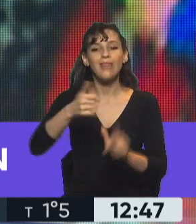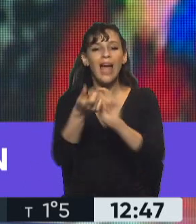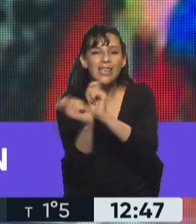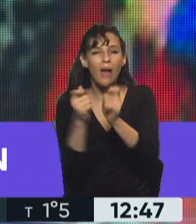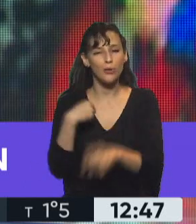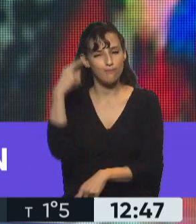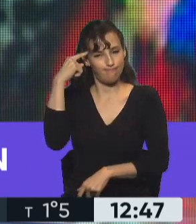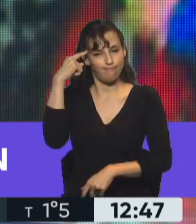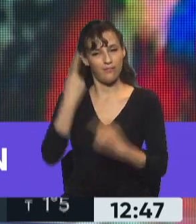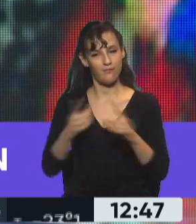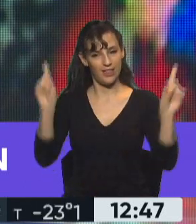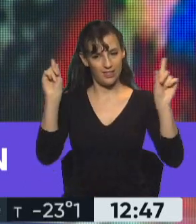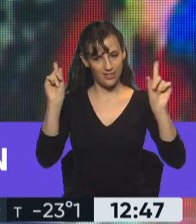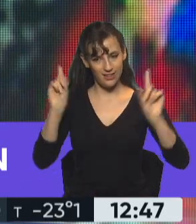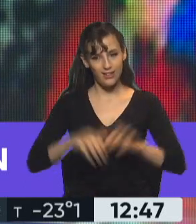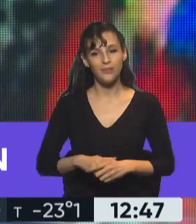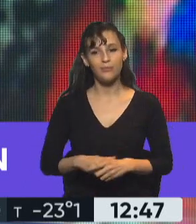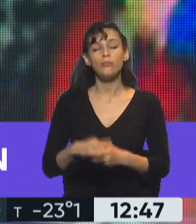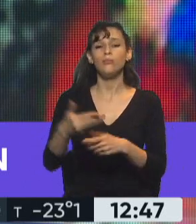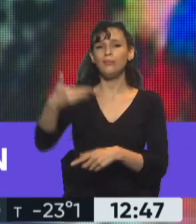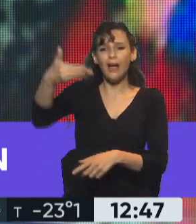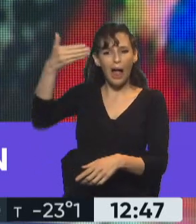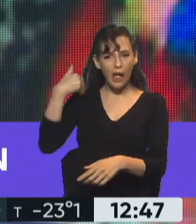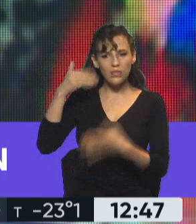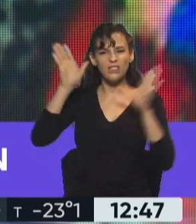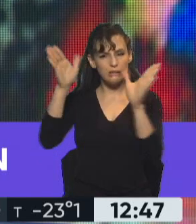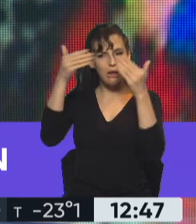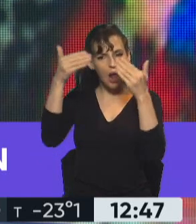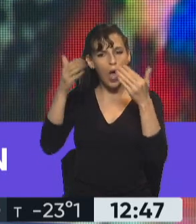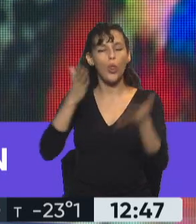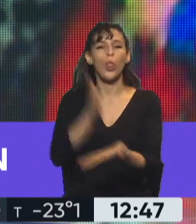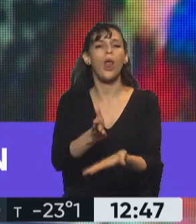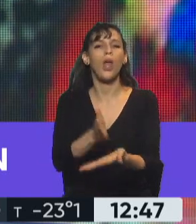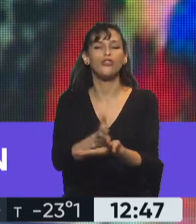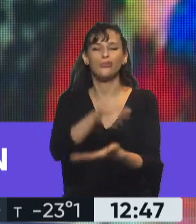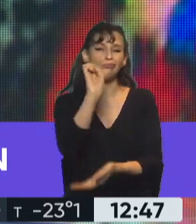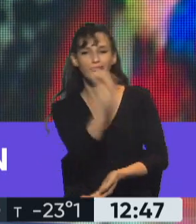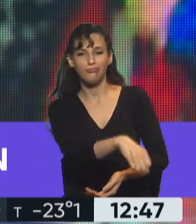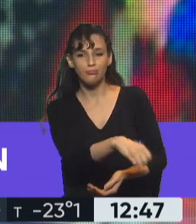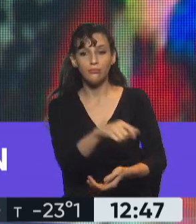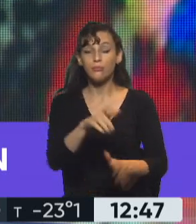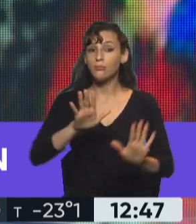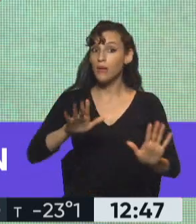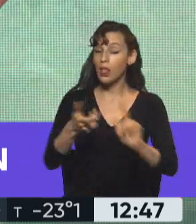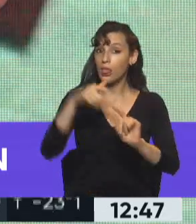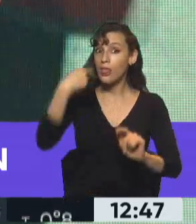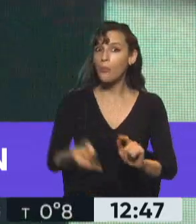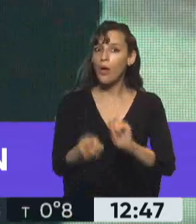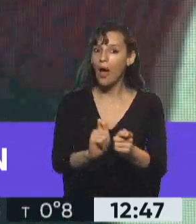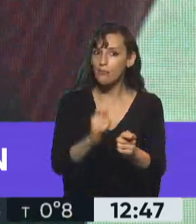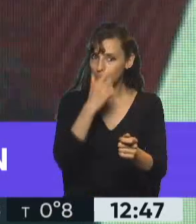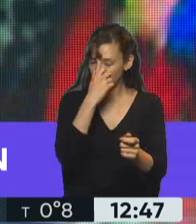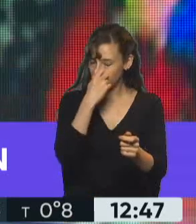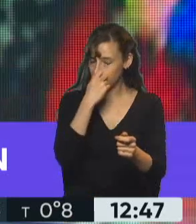dudas, del no reconocimiento de derechos de la Constitución de 1853 a la del 94. Sí, ni derechos ni historia, ¿no?